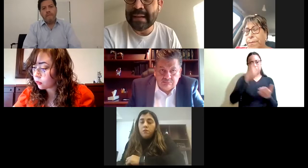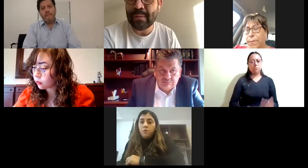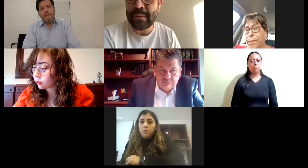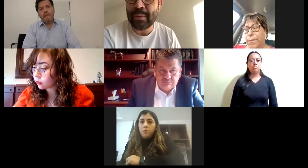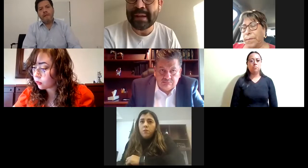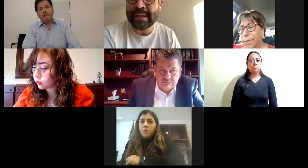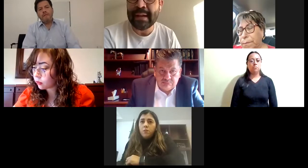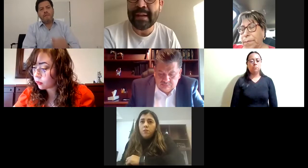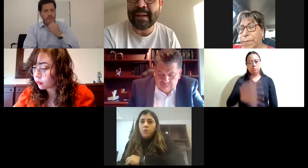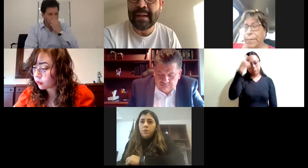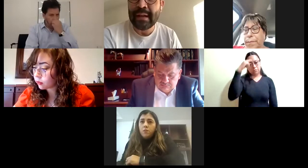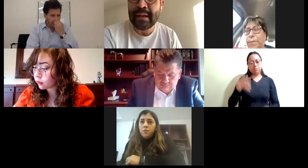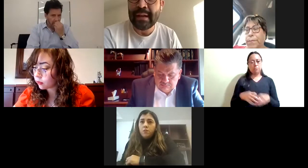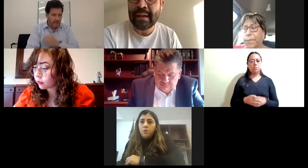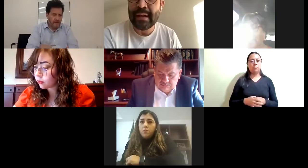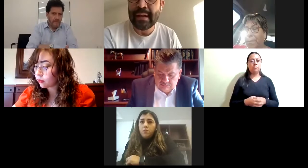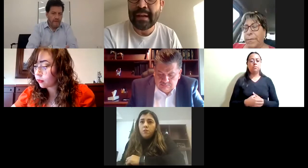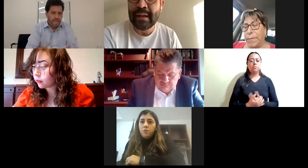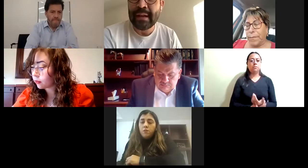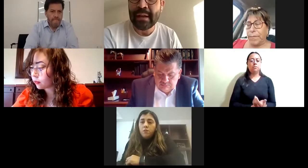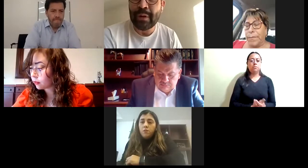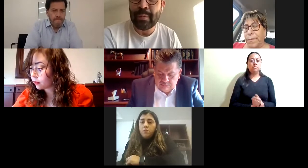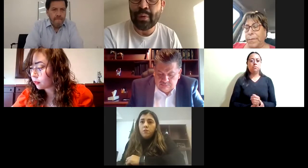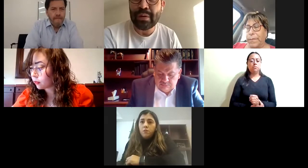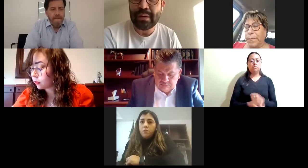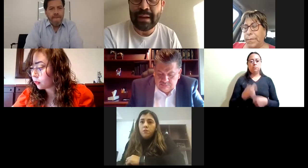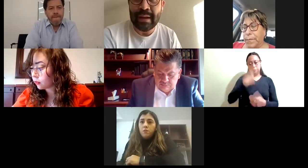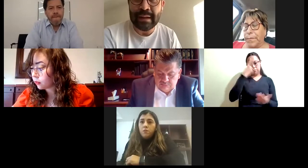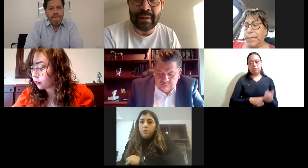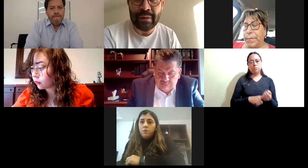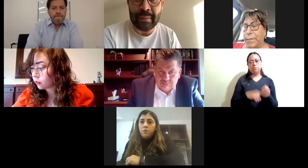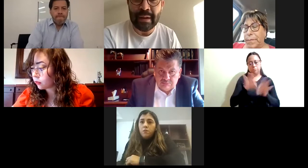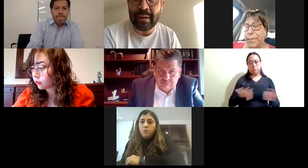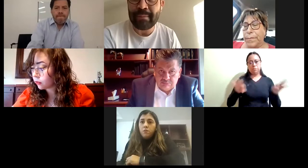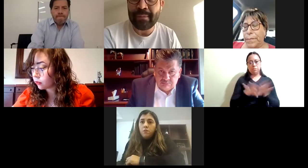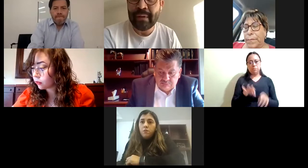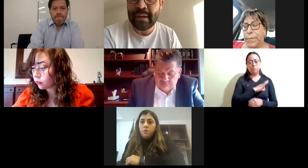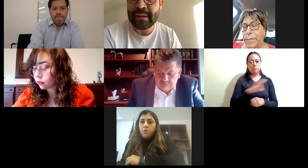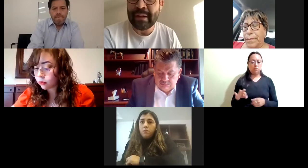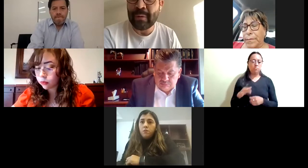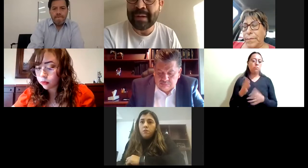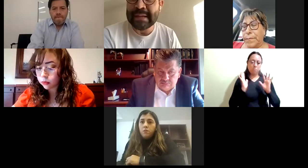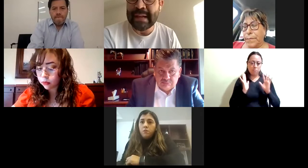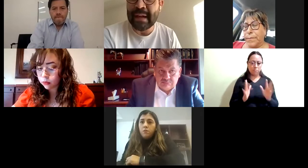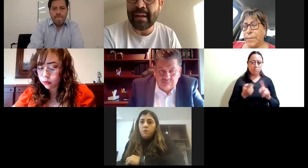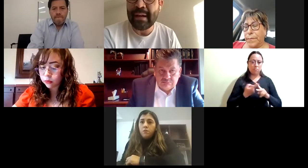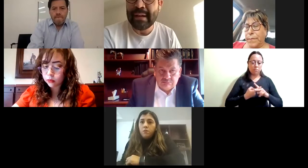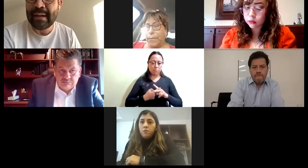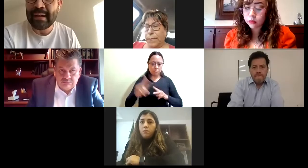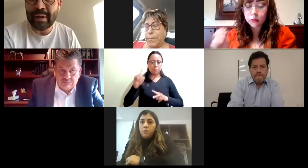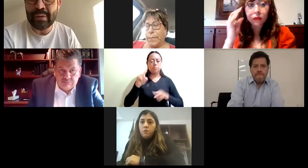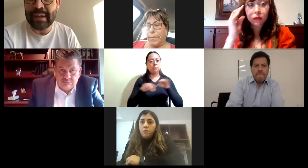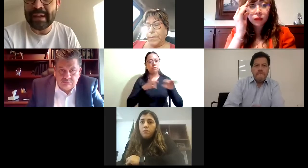mantener el formato virtual. Me parece que es de una importancia que podamos ir reactivando también el trabajo